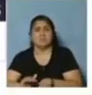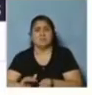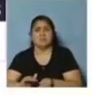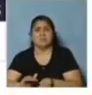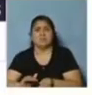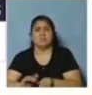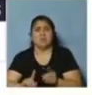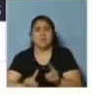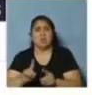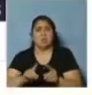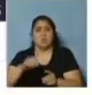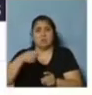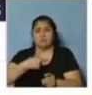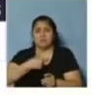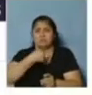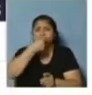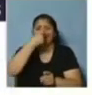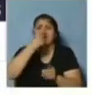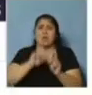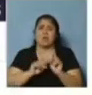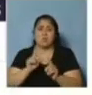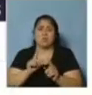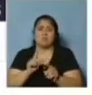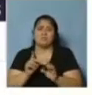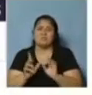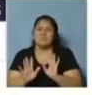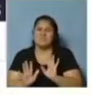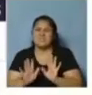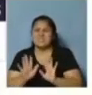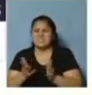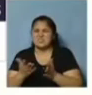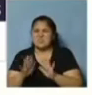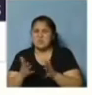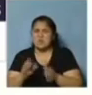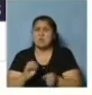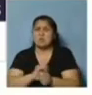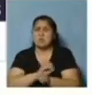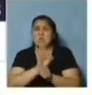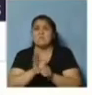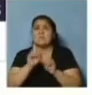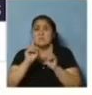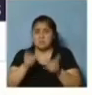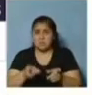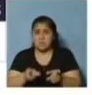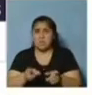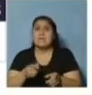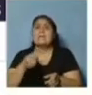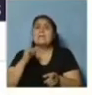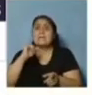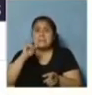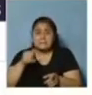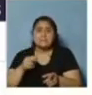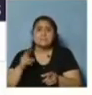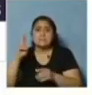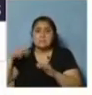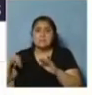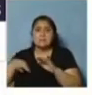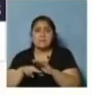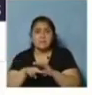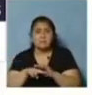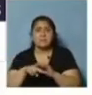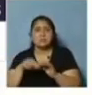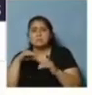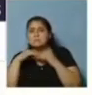con síntomas febriles relacionados por COVID, que lamentablemente son niños que sí requieren internación, que sí requieren